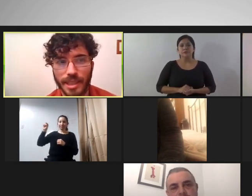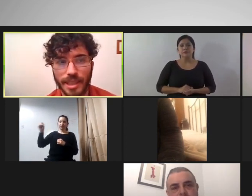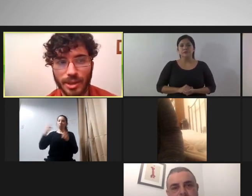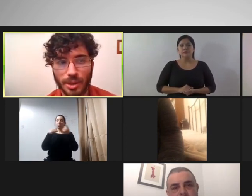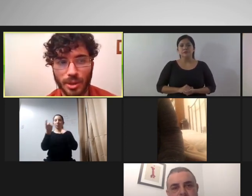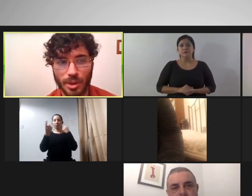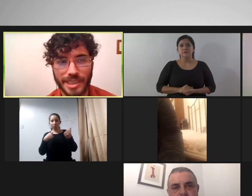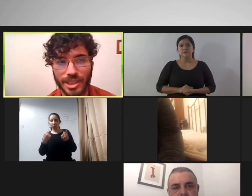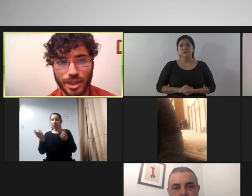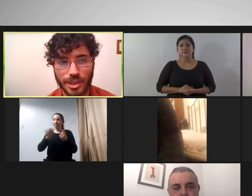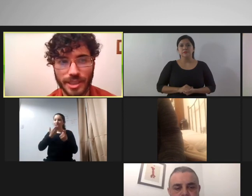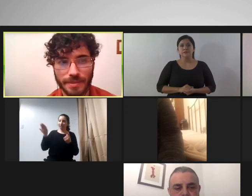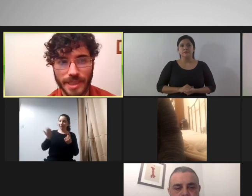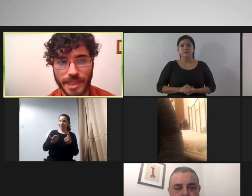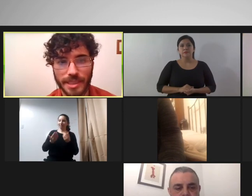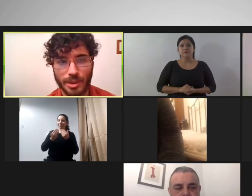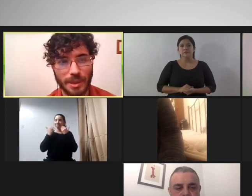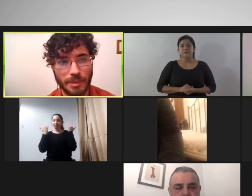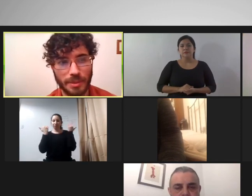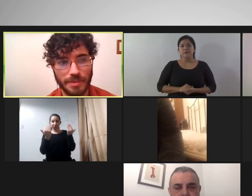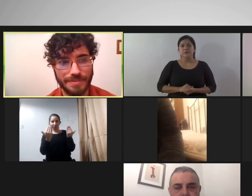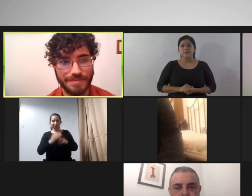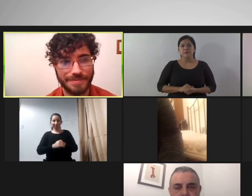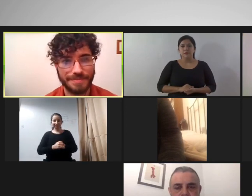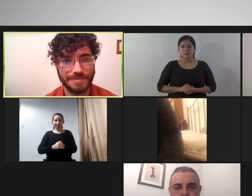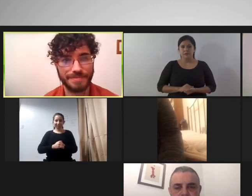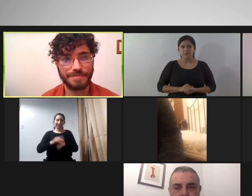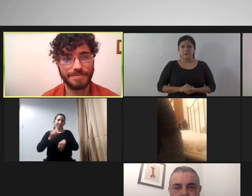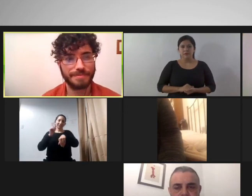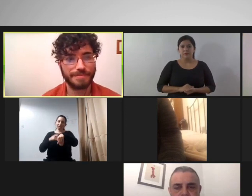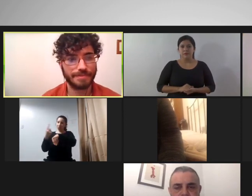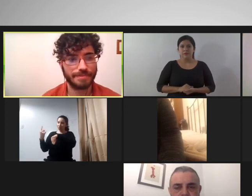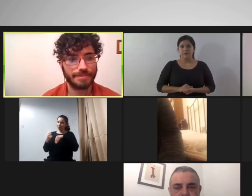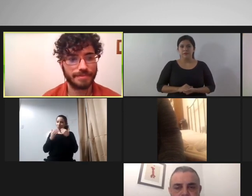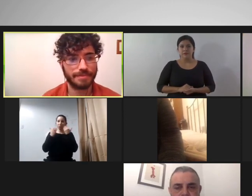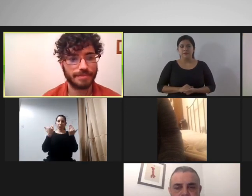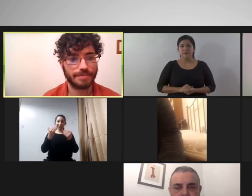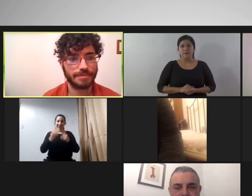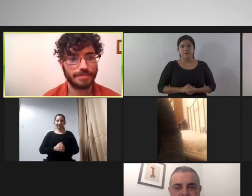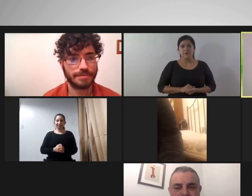también que prestaron su atención y su tiempo.